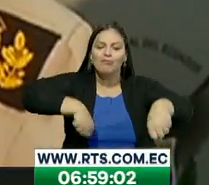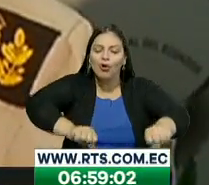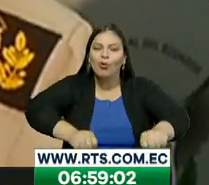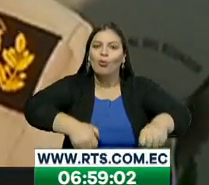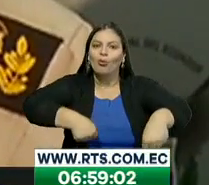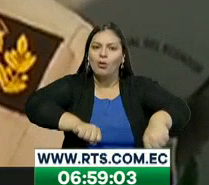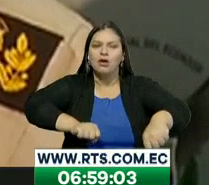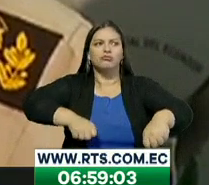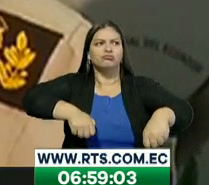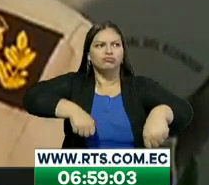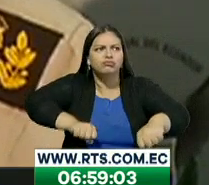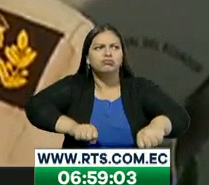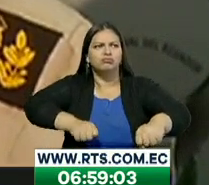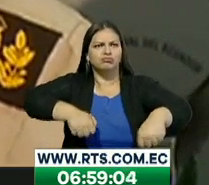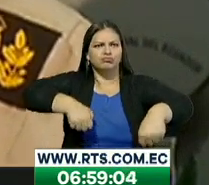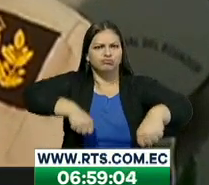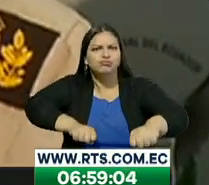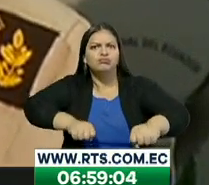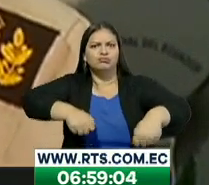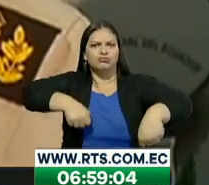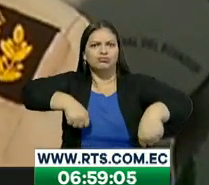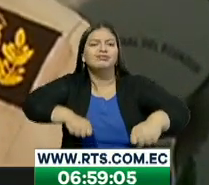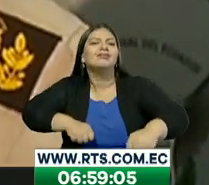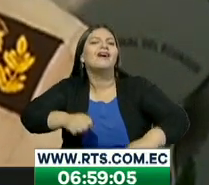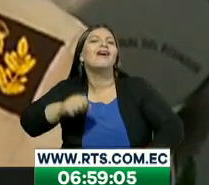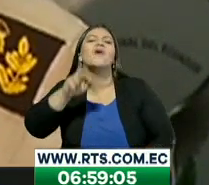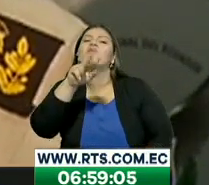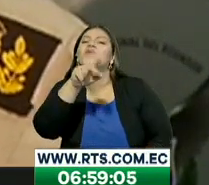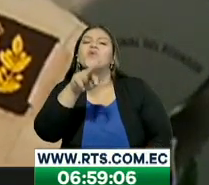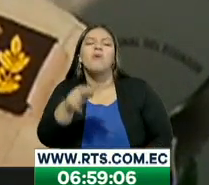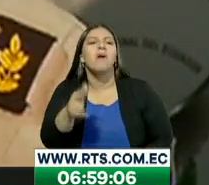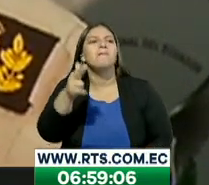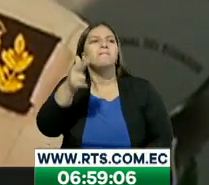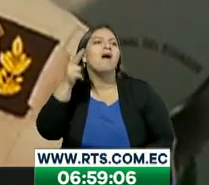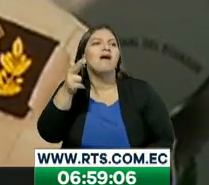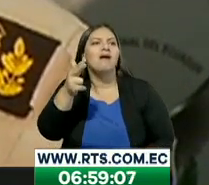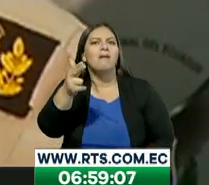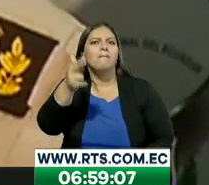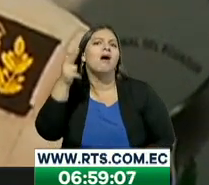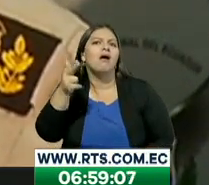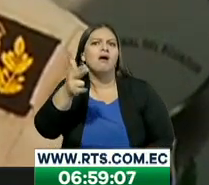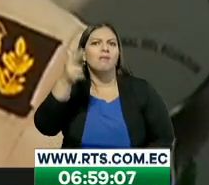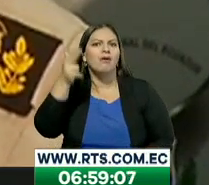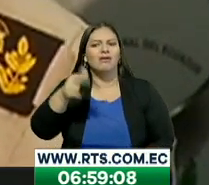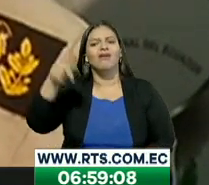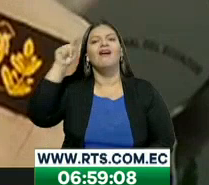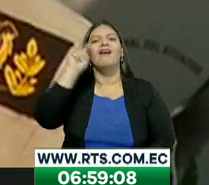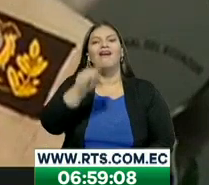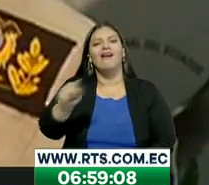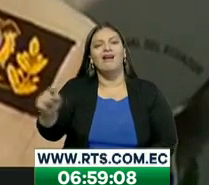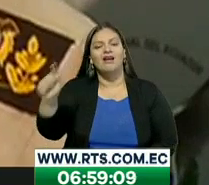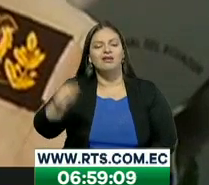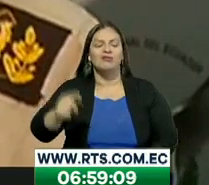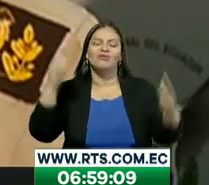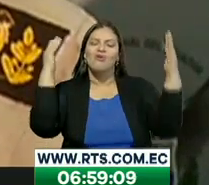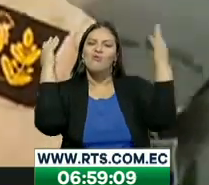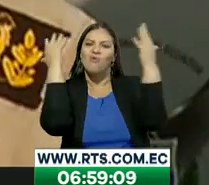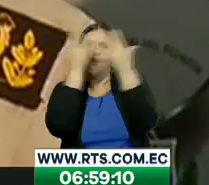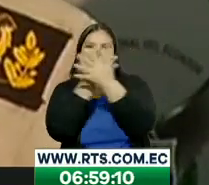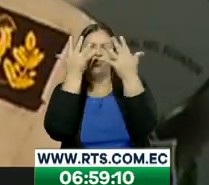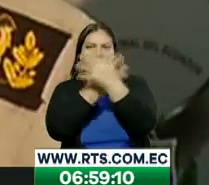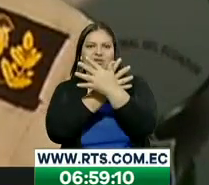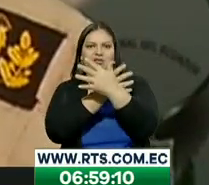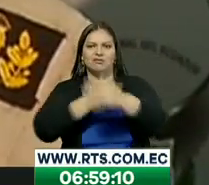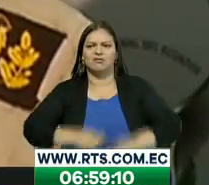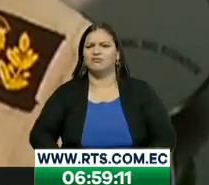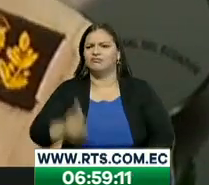y desaceleración de estos vehículos producen estos ruidos que confundieron posiblemente a muchas personas creyendo